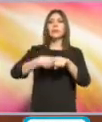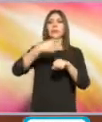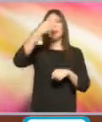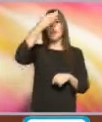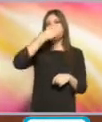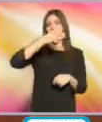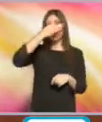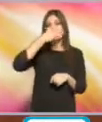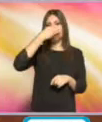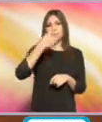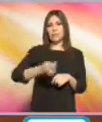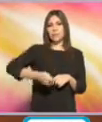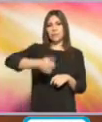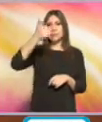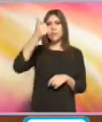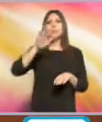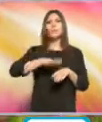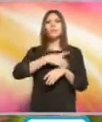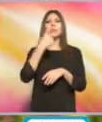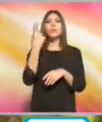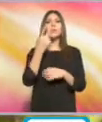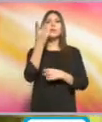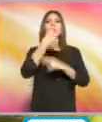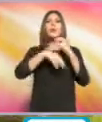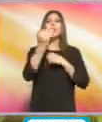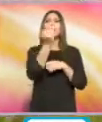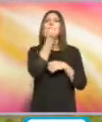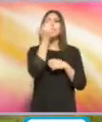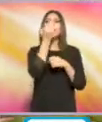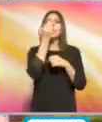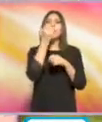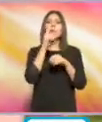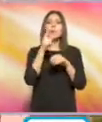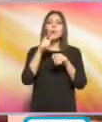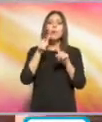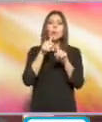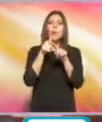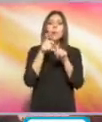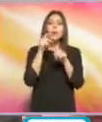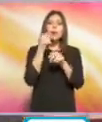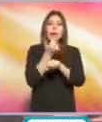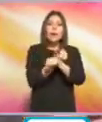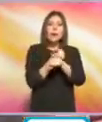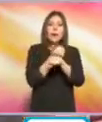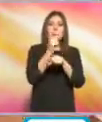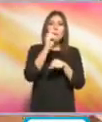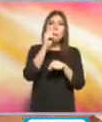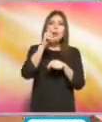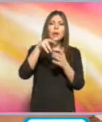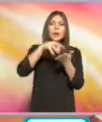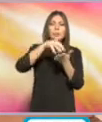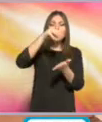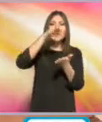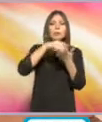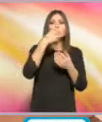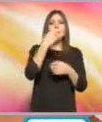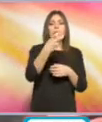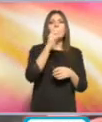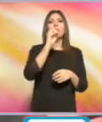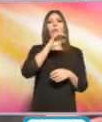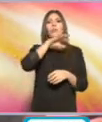a alergenos, que puede ser el polen, ácaros, sustancias tóxicas del medio ambiente cuando hay mucha